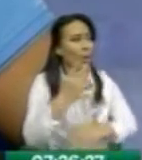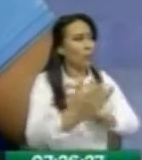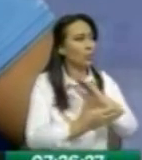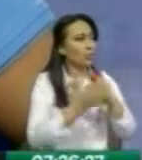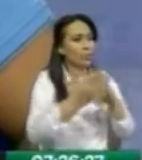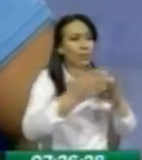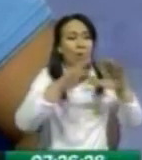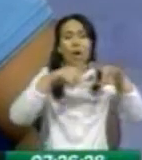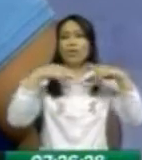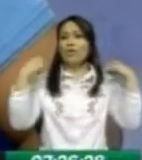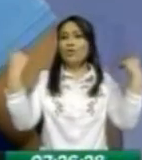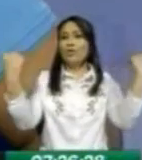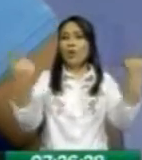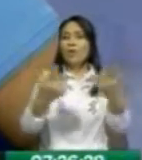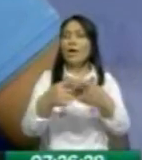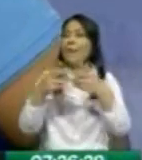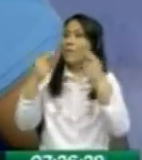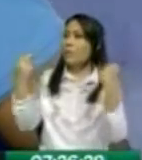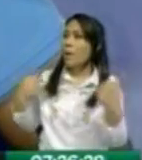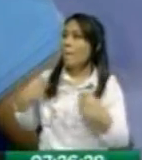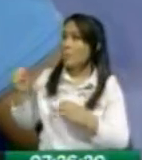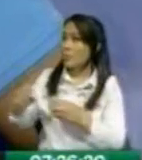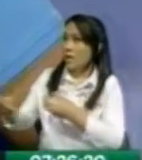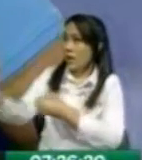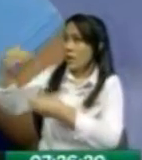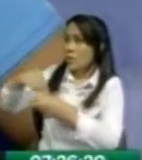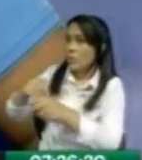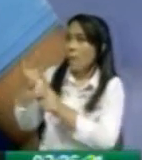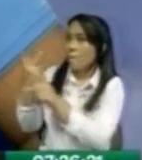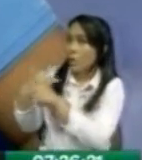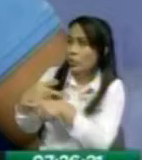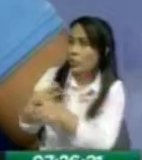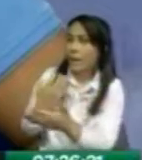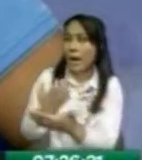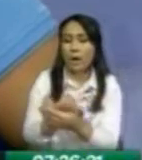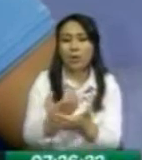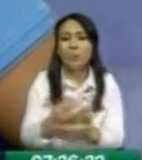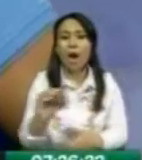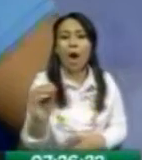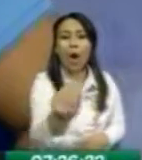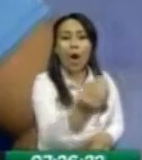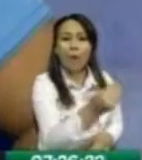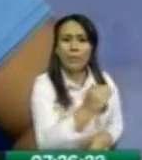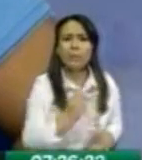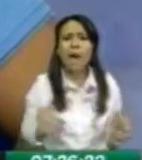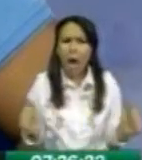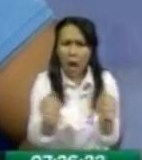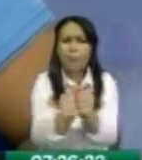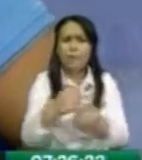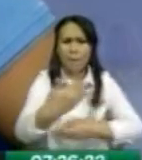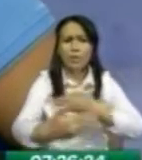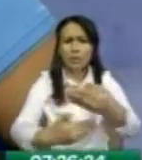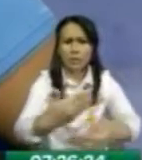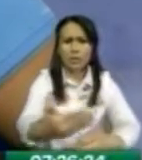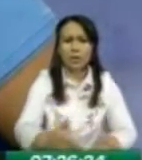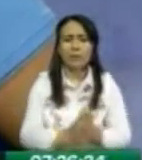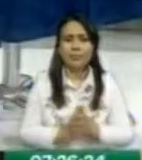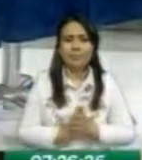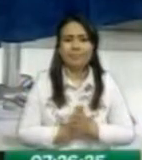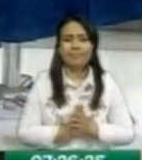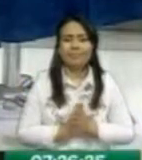un ecosistema que permita incluir productiva y económicamente a los jóvenes para acompañar este proceso. Enhorabuena,